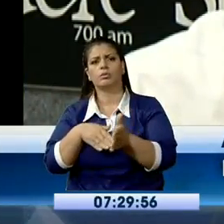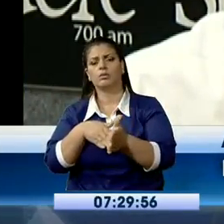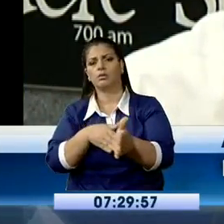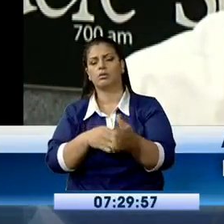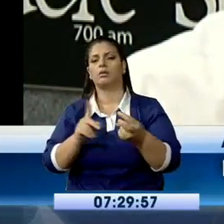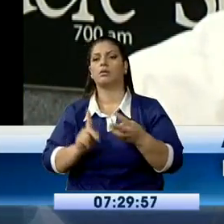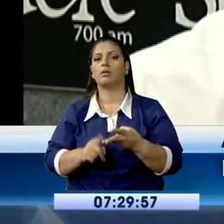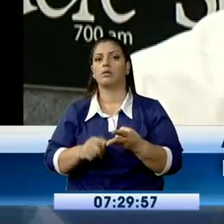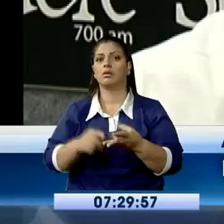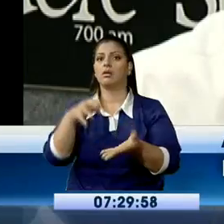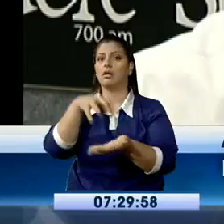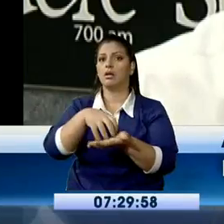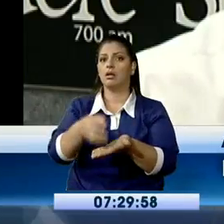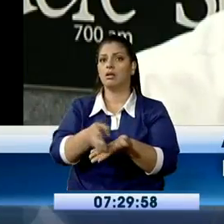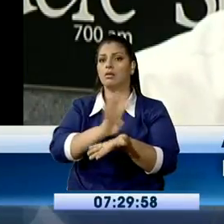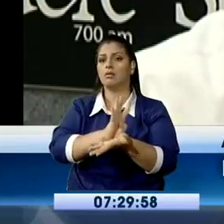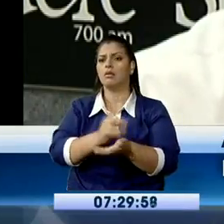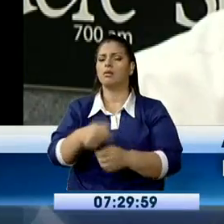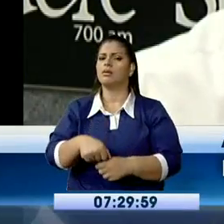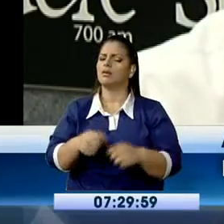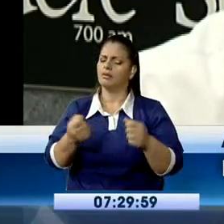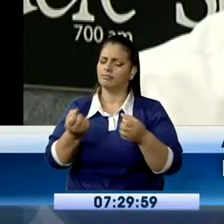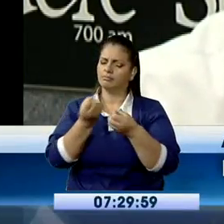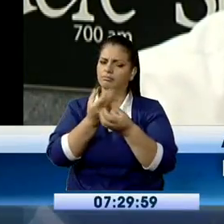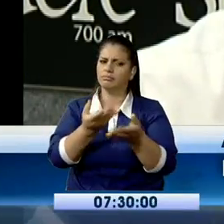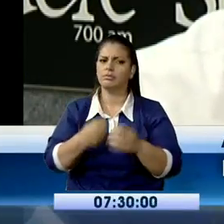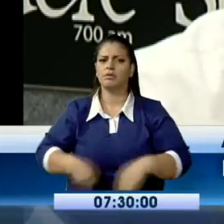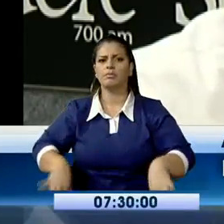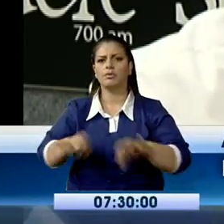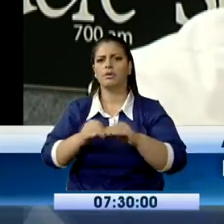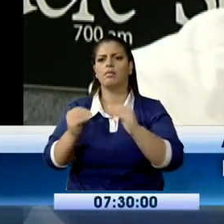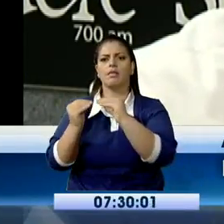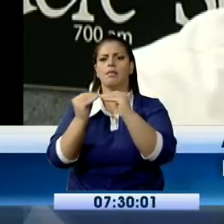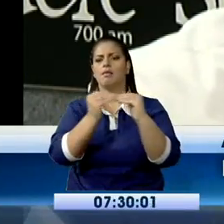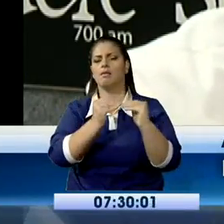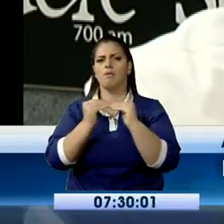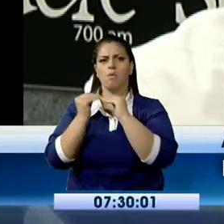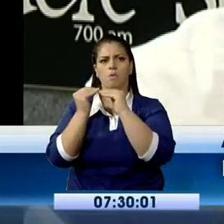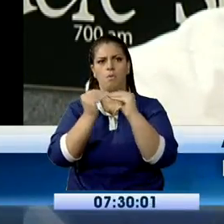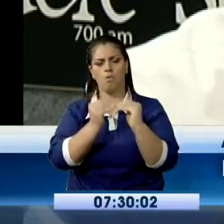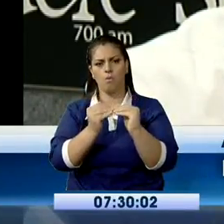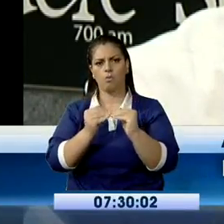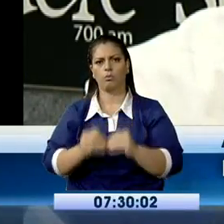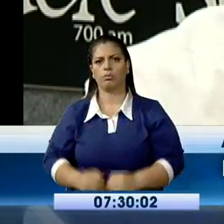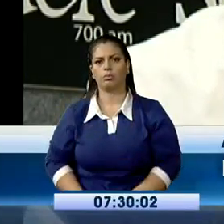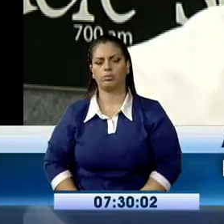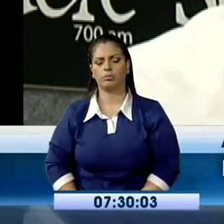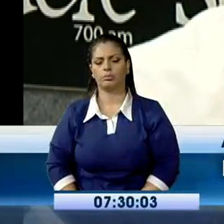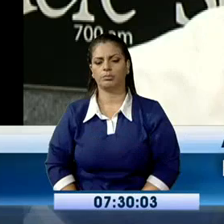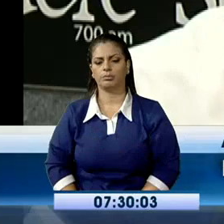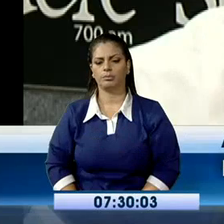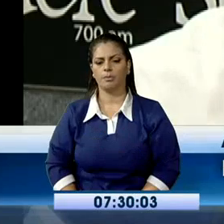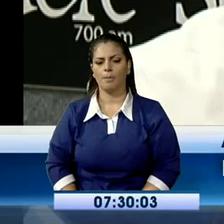democracia y que esperan que Cynthia Viteri sea la candidata de la unidad.